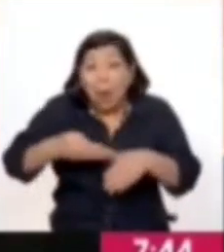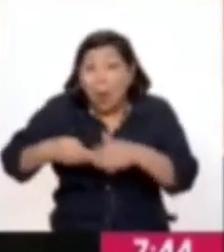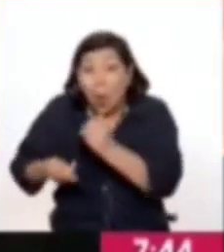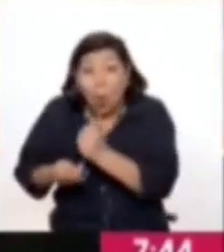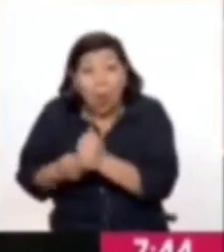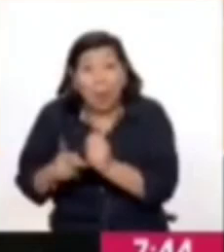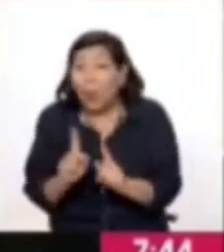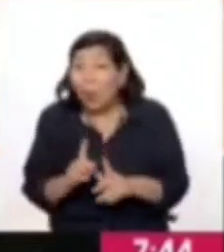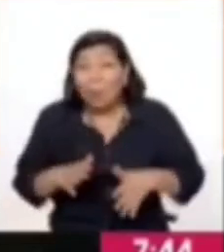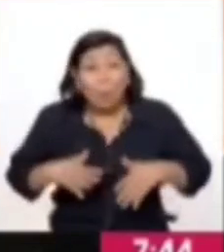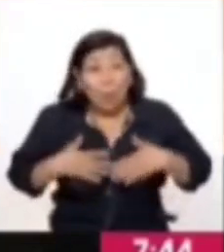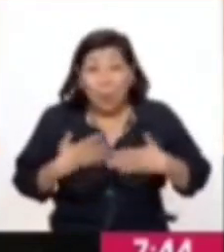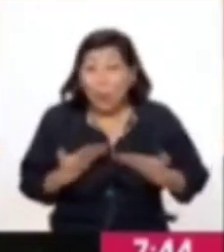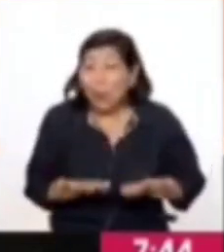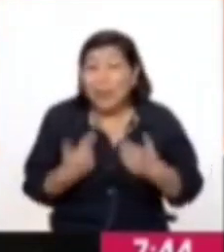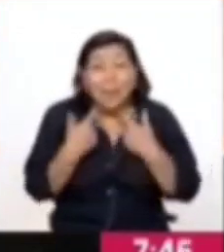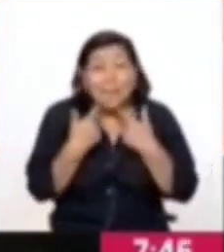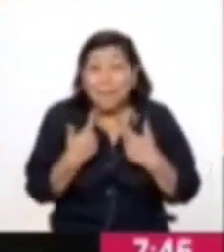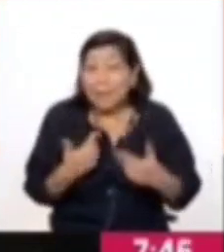guardar, lamentablemente, entonces